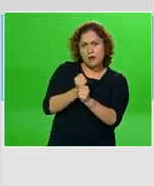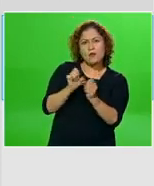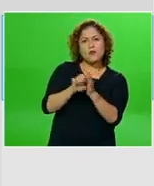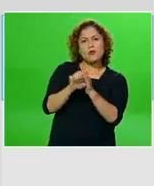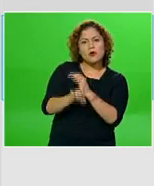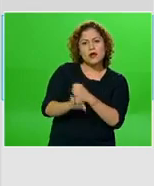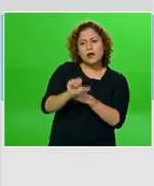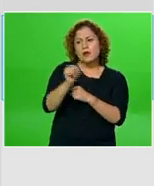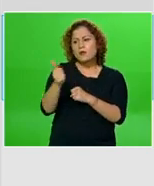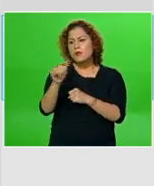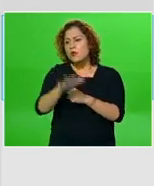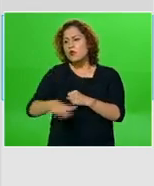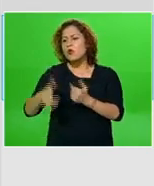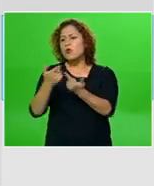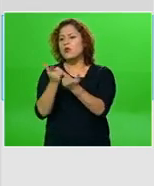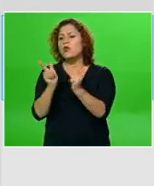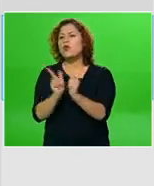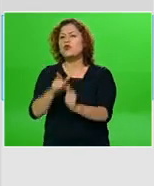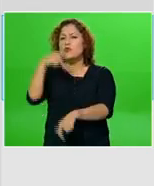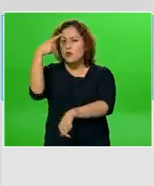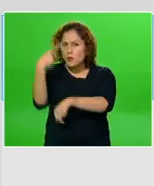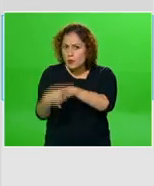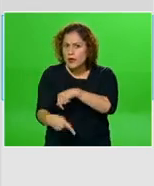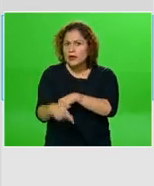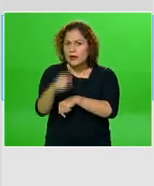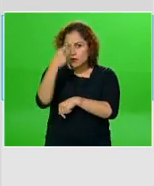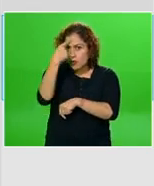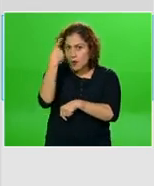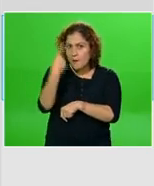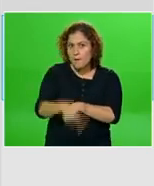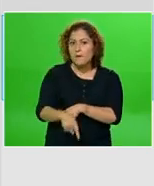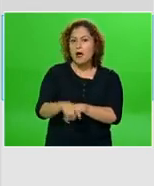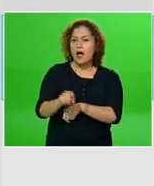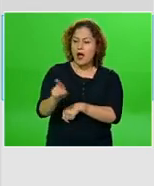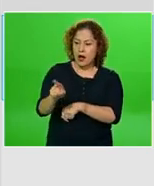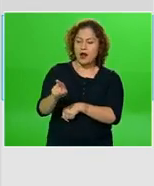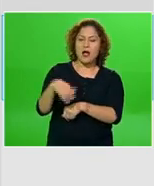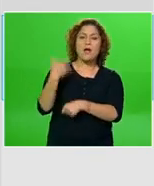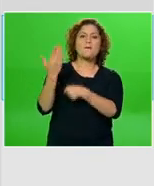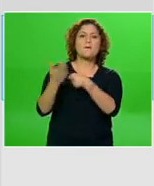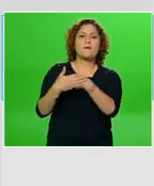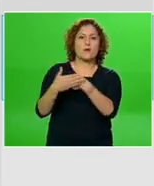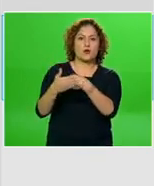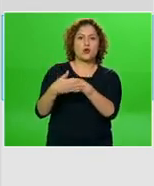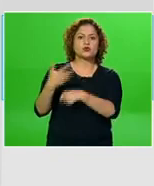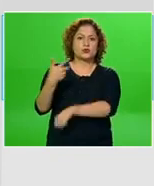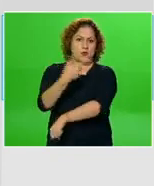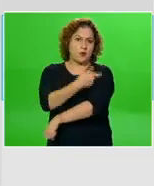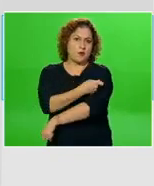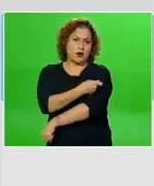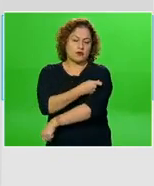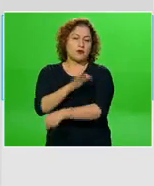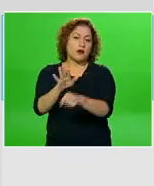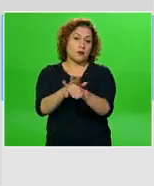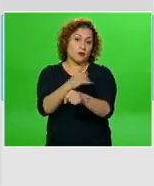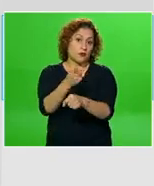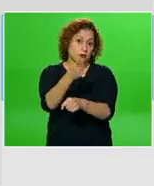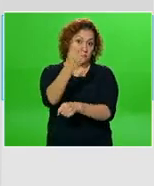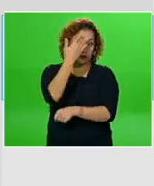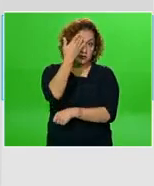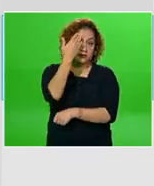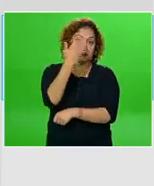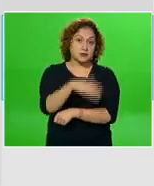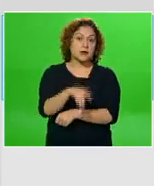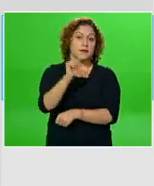riesgo además de mujeres embarazadas podrían también ser priorizados en los próximos días meses porque se habla también de aquellas